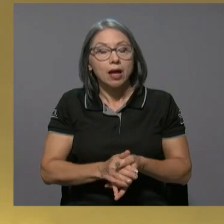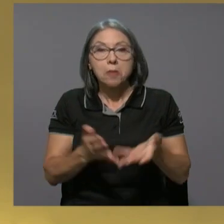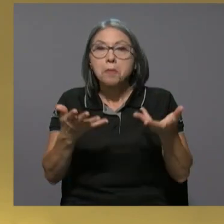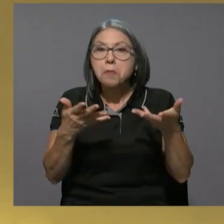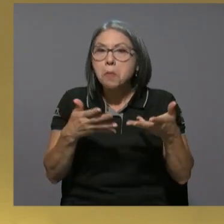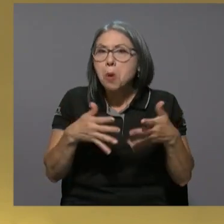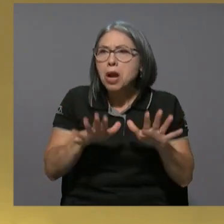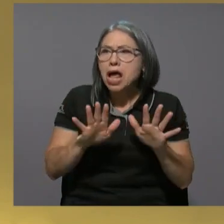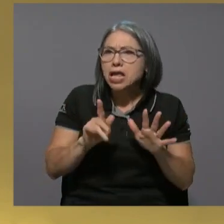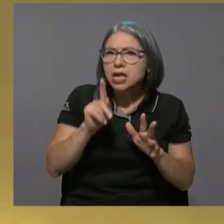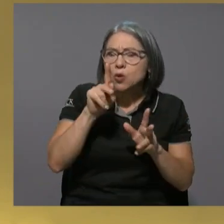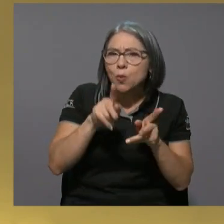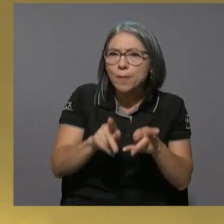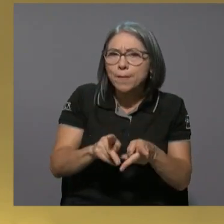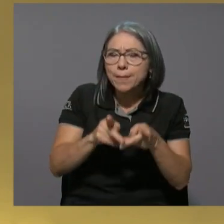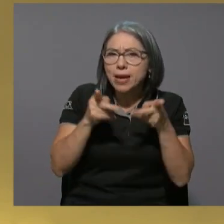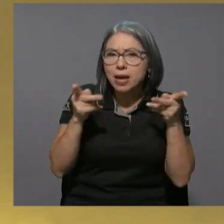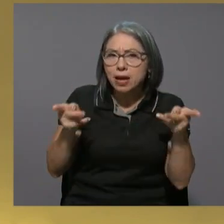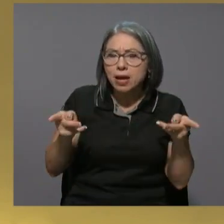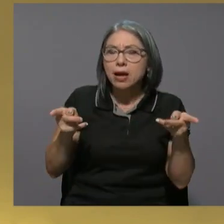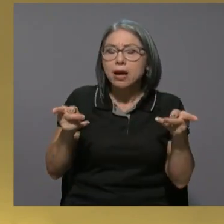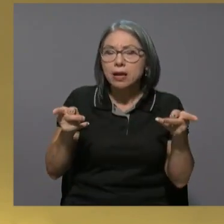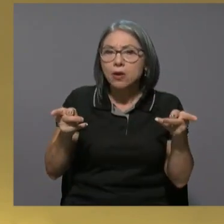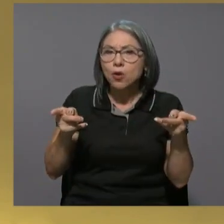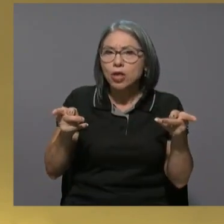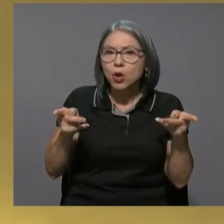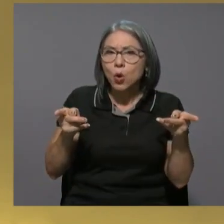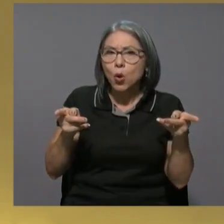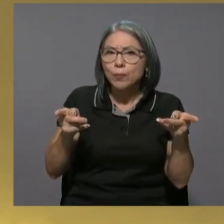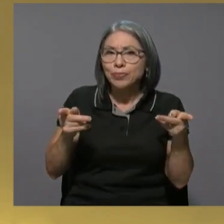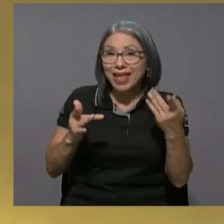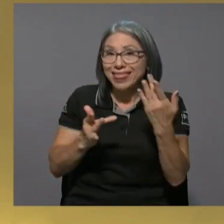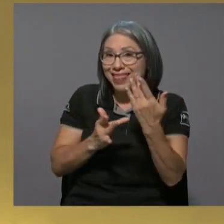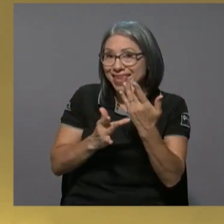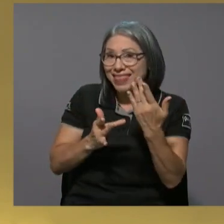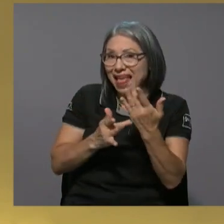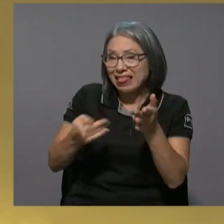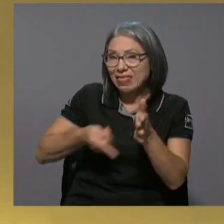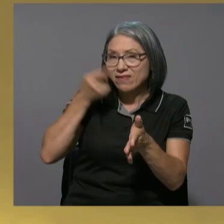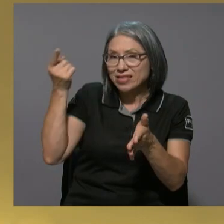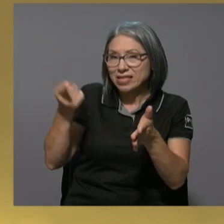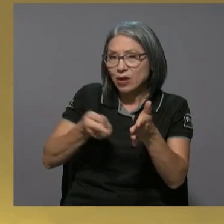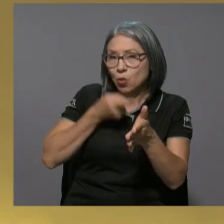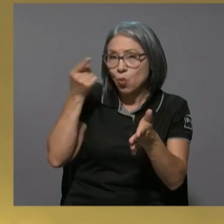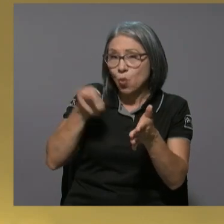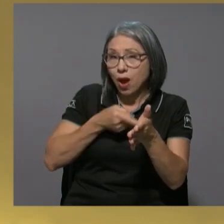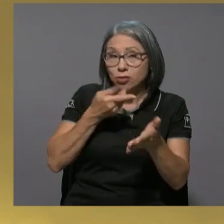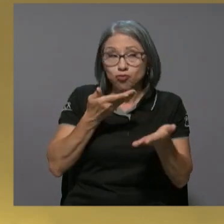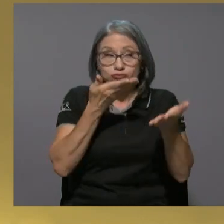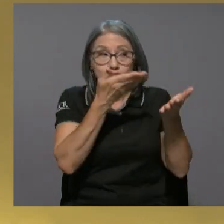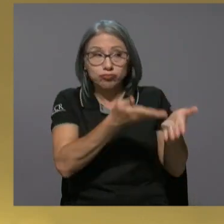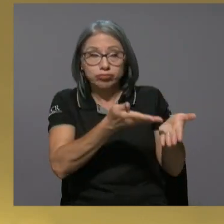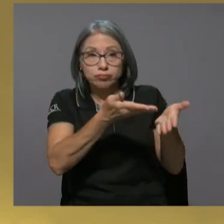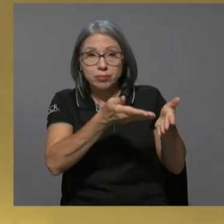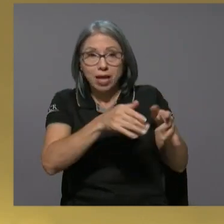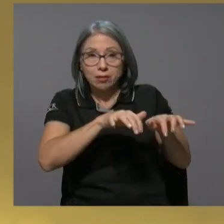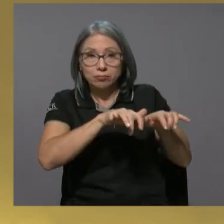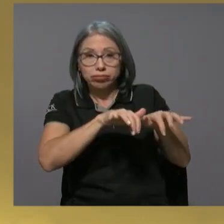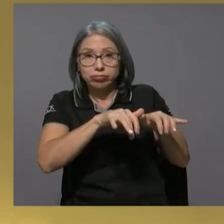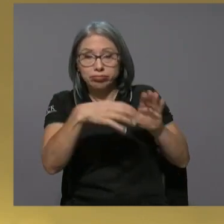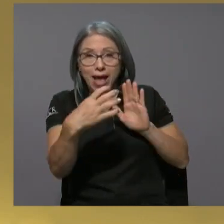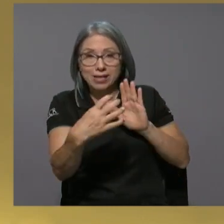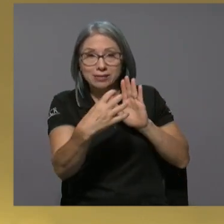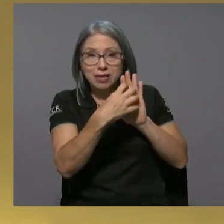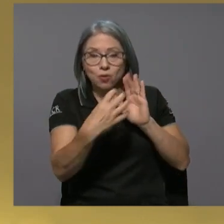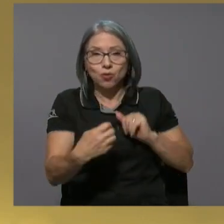un periódico digital de vez en cuando aparecen artículos de don Miguel